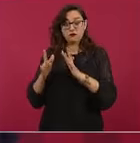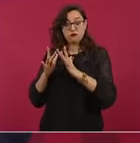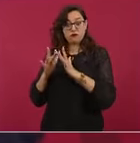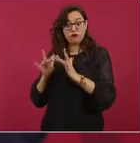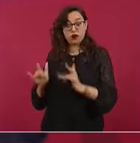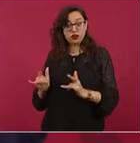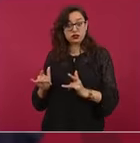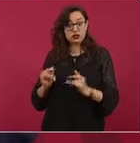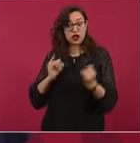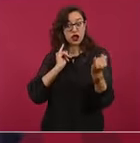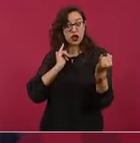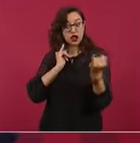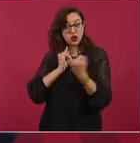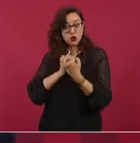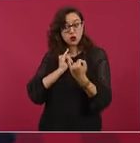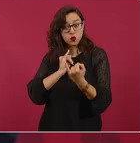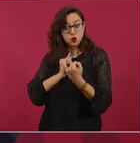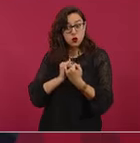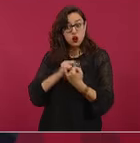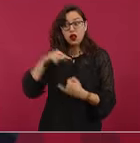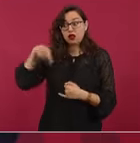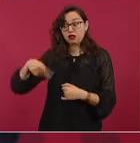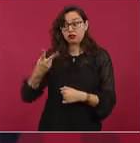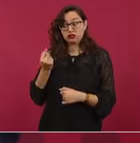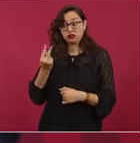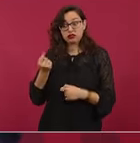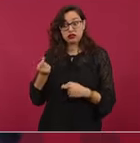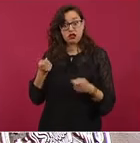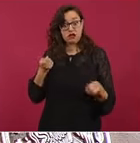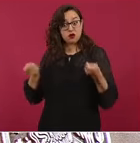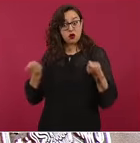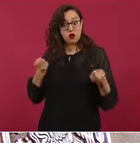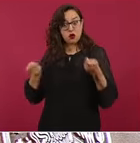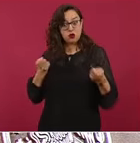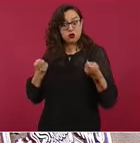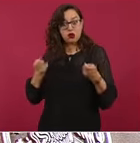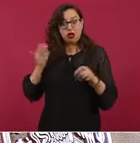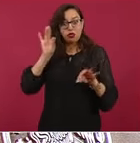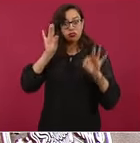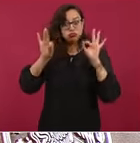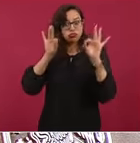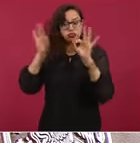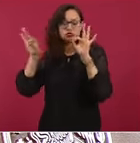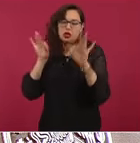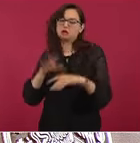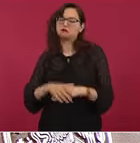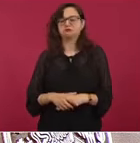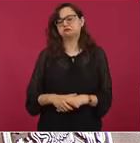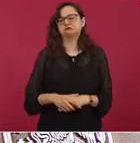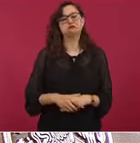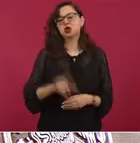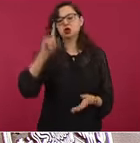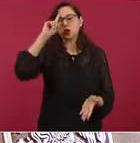en un poder capaz de sustituir la voluntad popular.